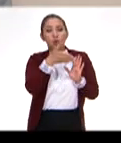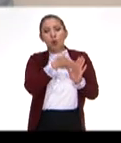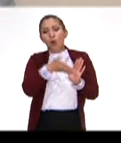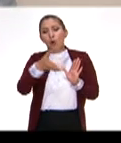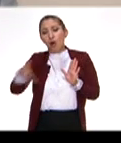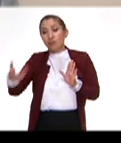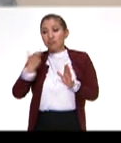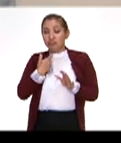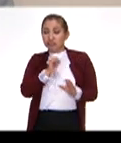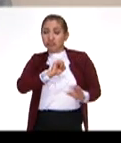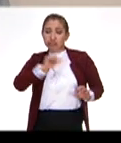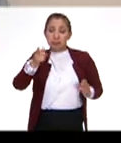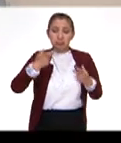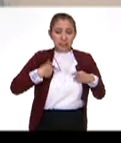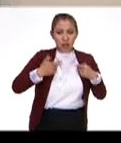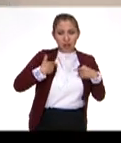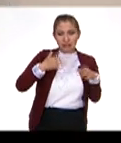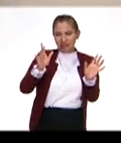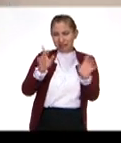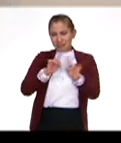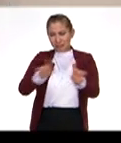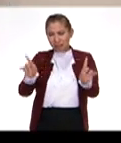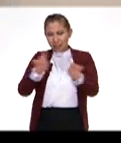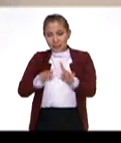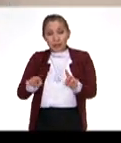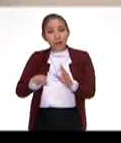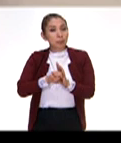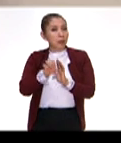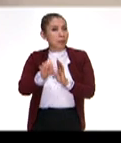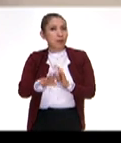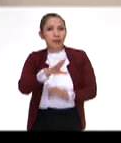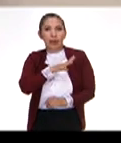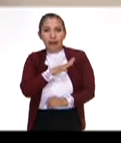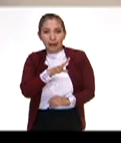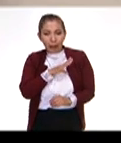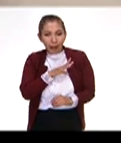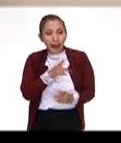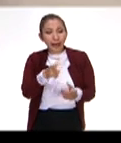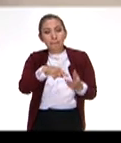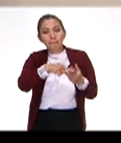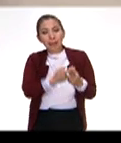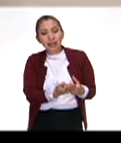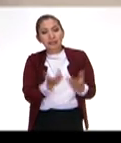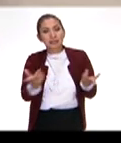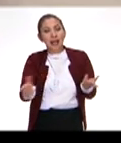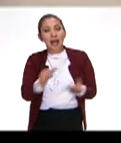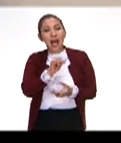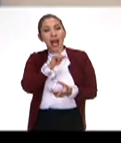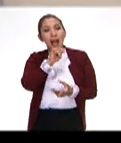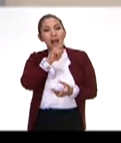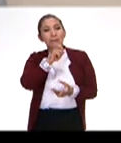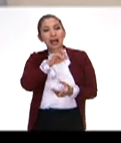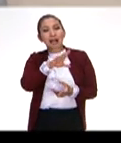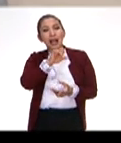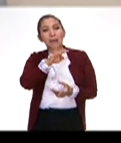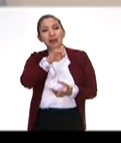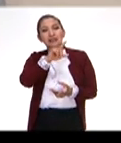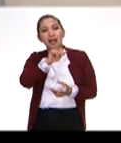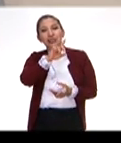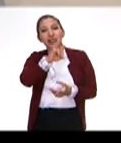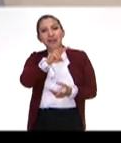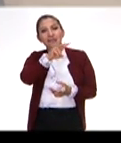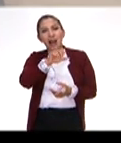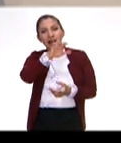de célebres y extraños personajes. Entre ellos, por supuesto, se comienza con Alvar Núñez Cabeza de Vaca,